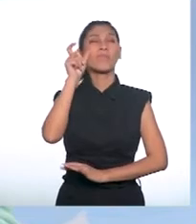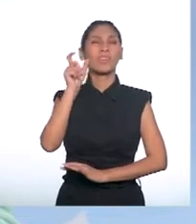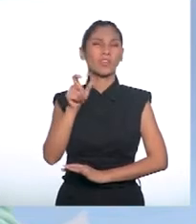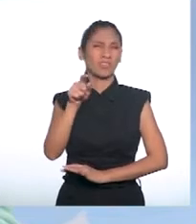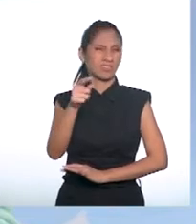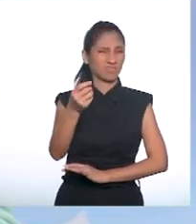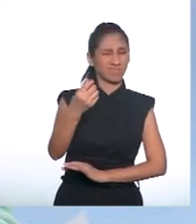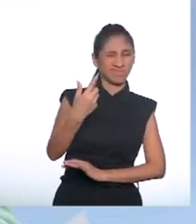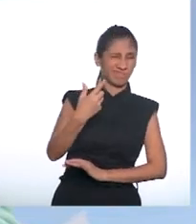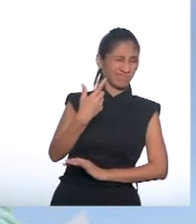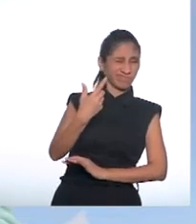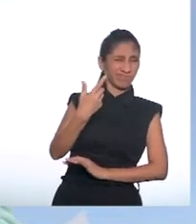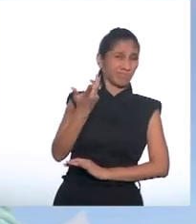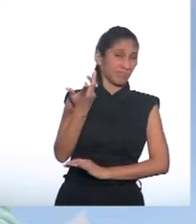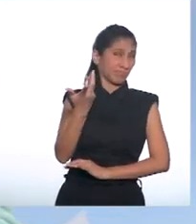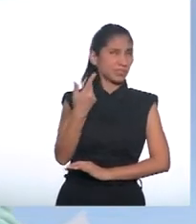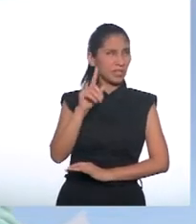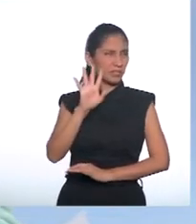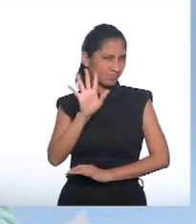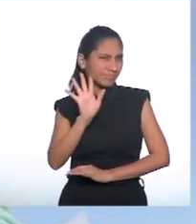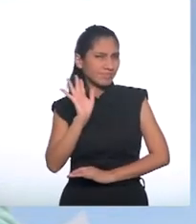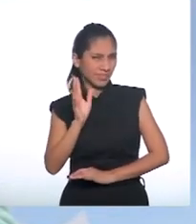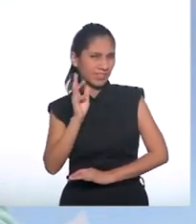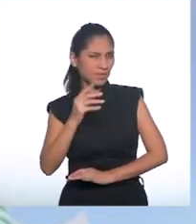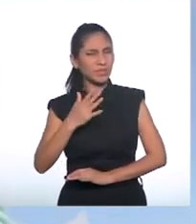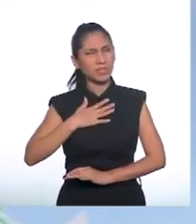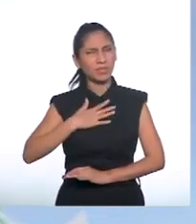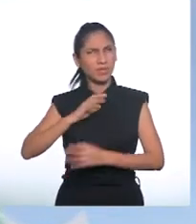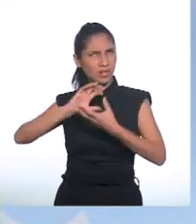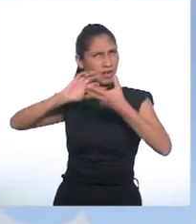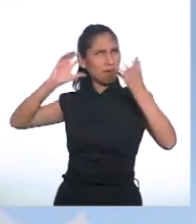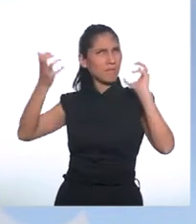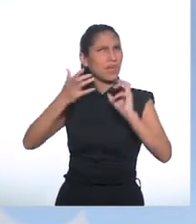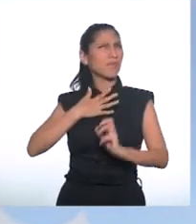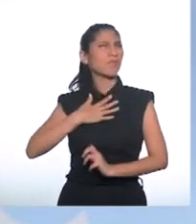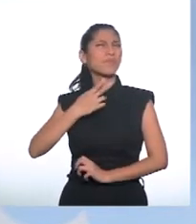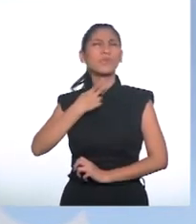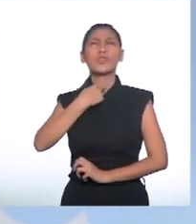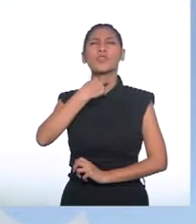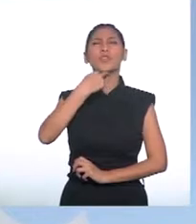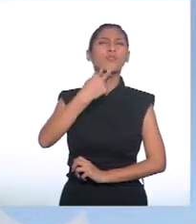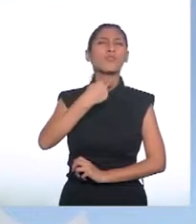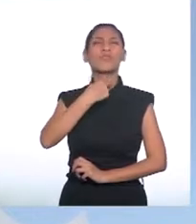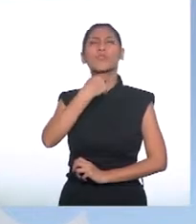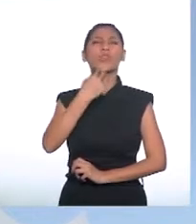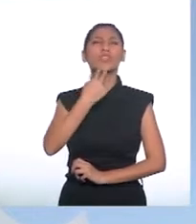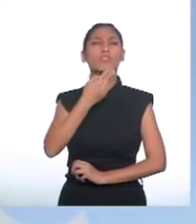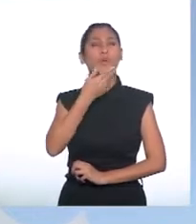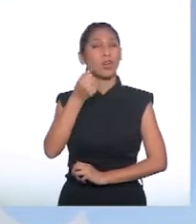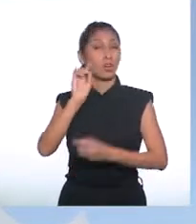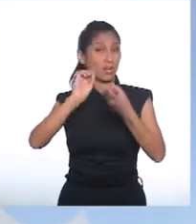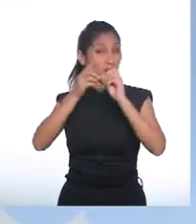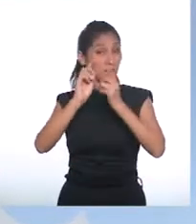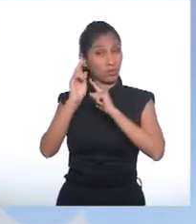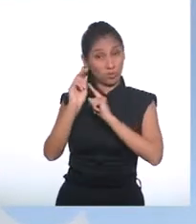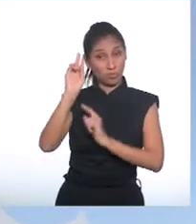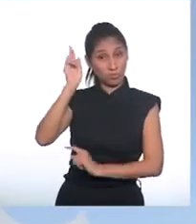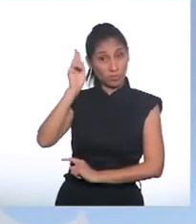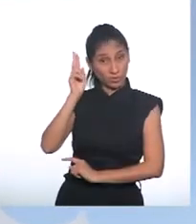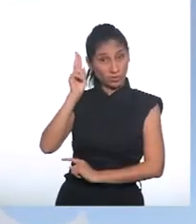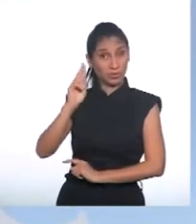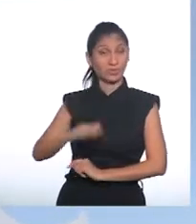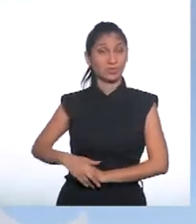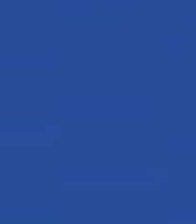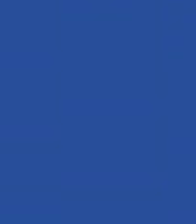un poco, pero está bien. Mejor establezco una comunicación con un docente. Después me explicas más cosas sobre